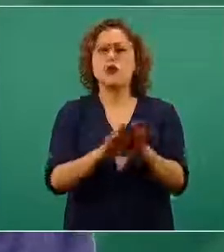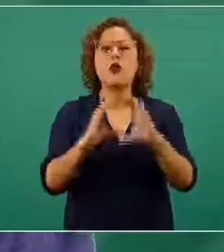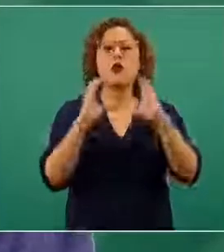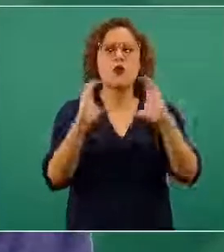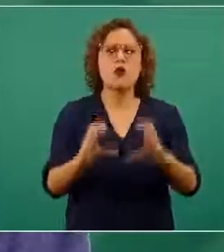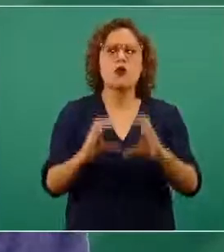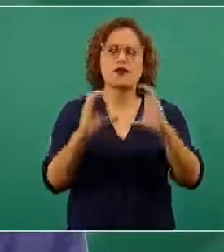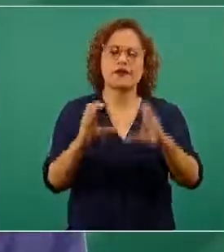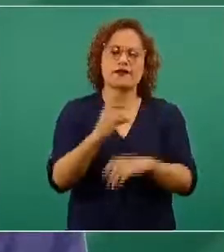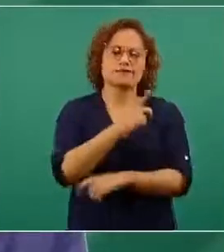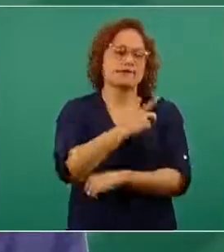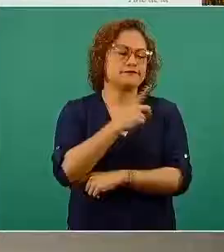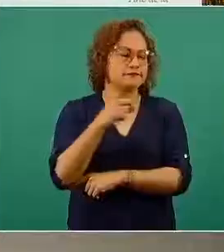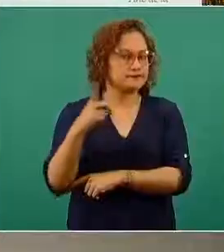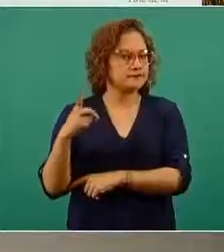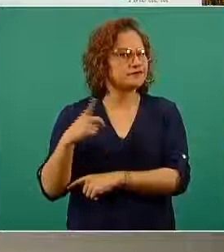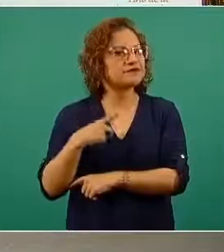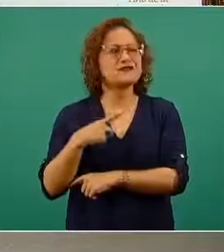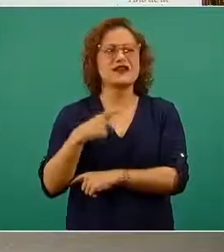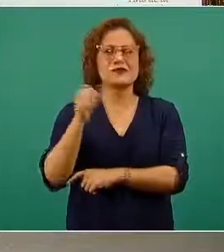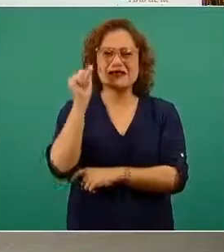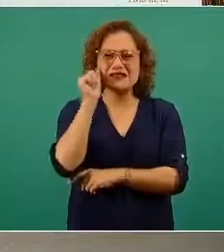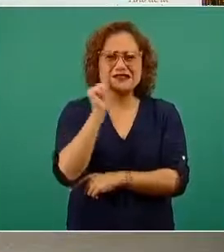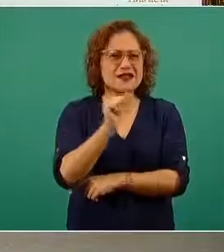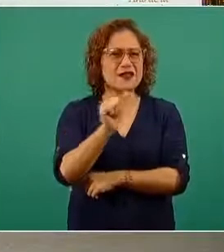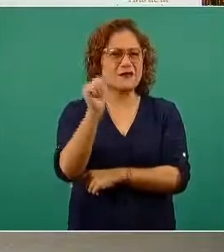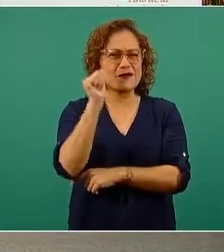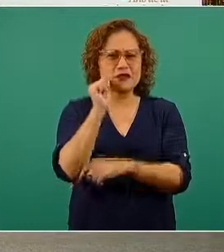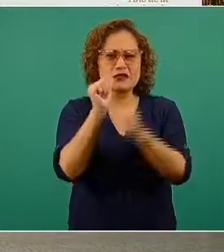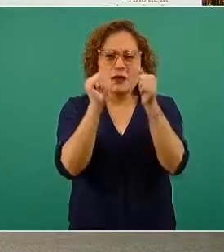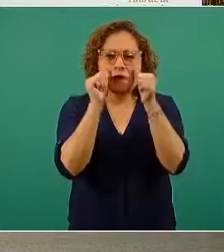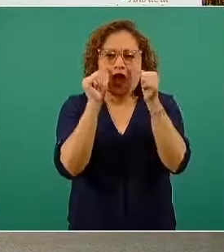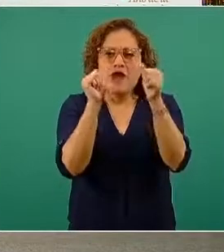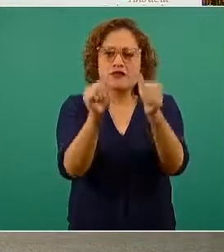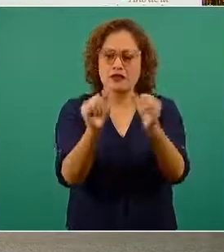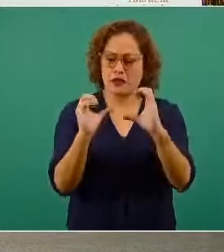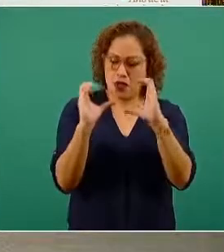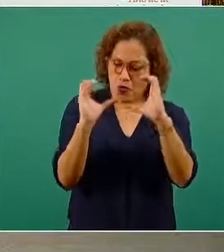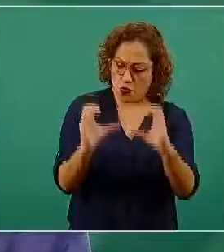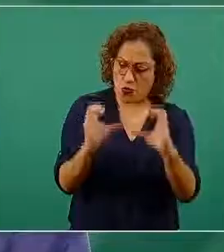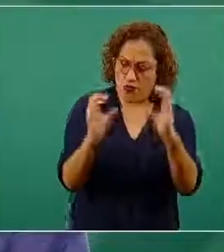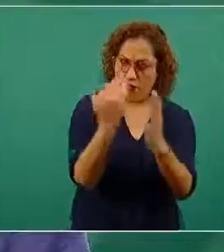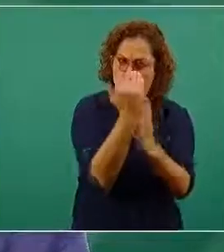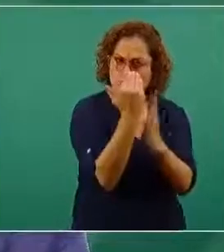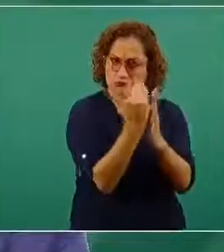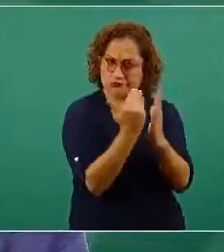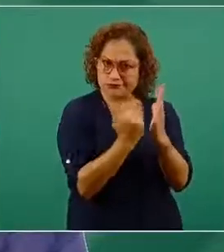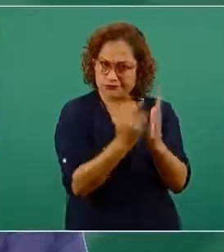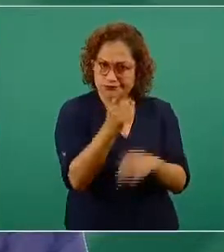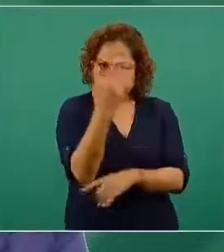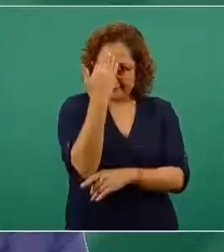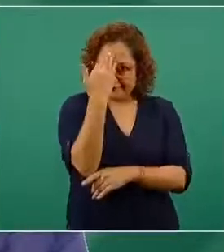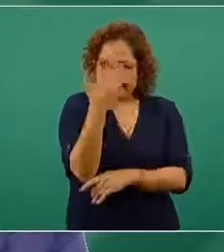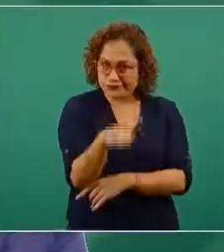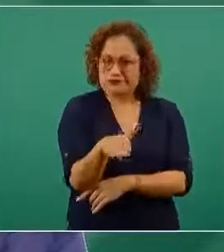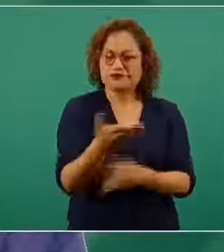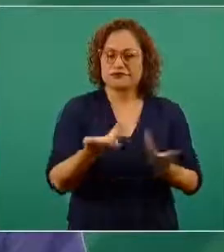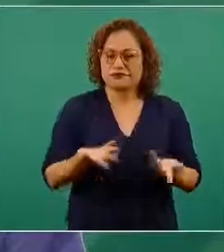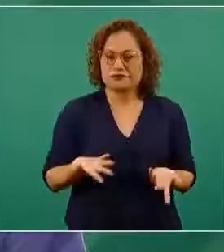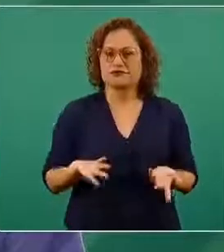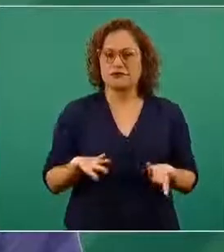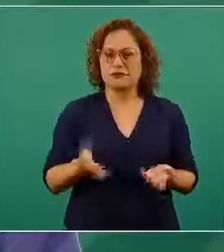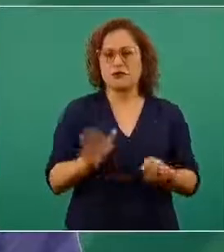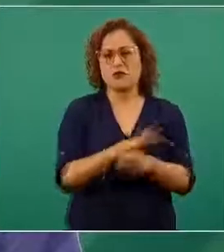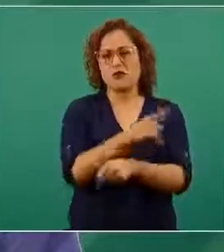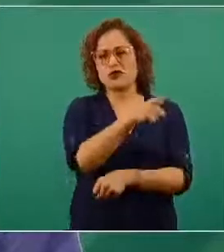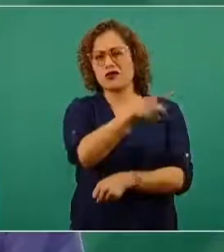y especialmente intenso a las distintas medidas de precaución. Hay una parte que es la responsabilidad de cada una de